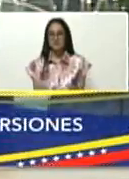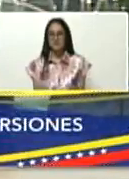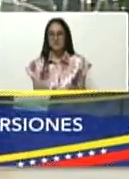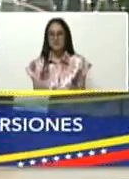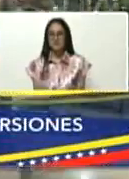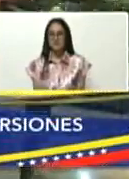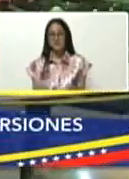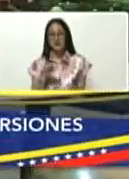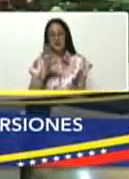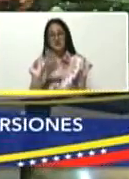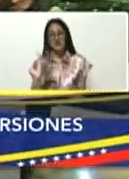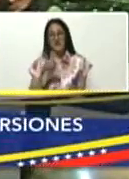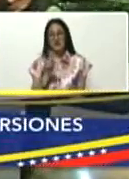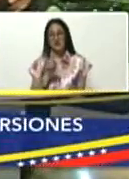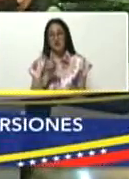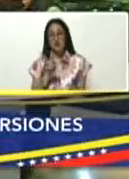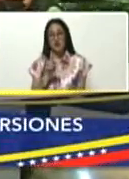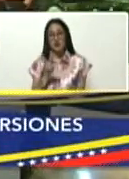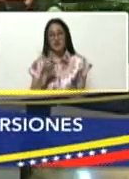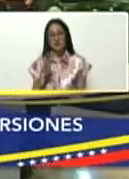Esa es Venezuela, esa es la Venezuela de verdad.